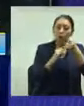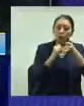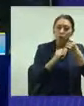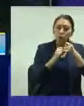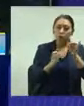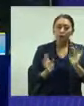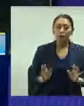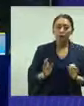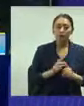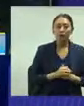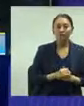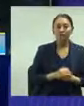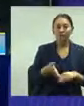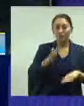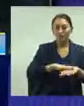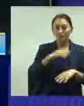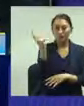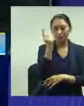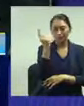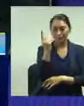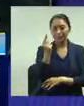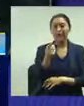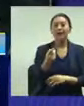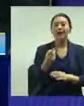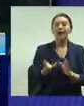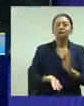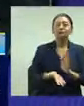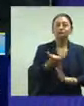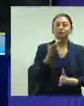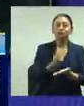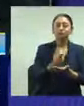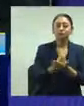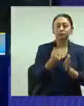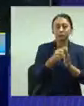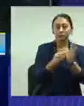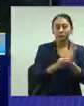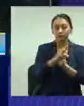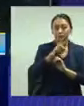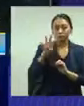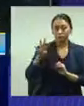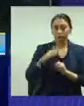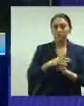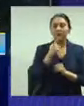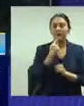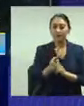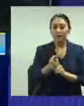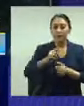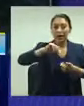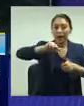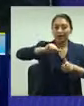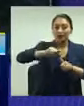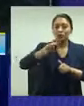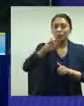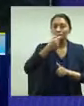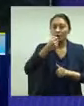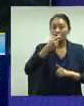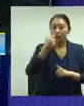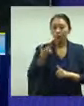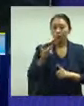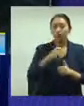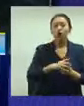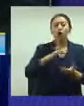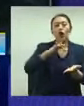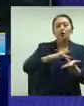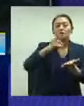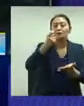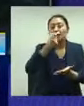creo que es la más importante, en la ampliación presupuestaria viene el artículo 24, dice acceso a medicamentos, productos farmacéuticos,